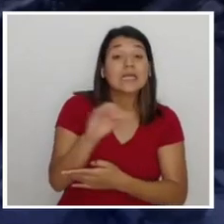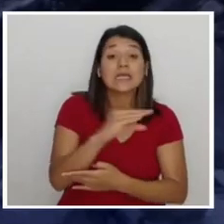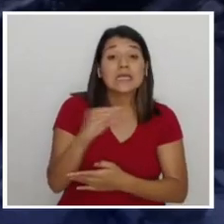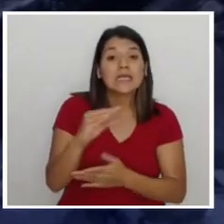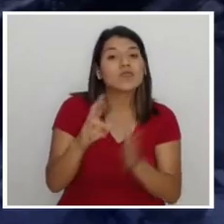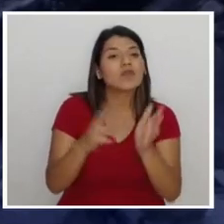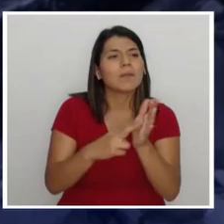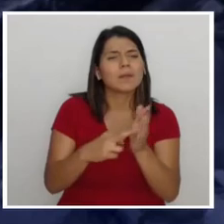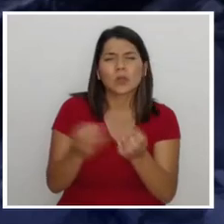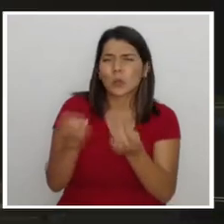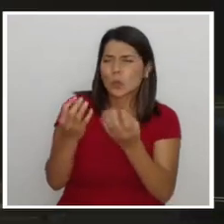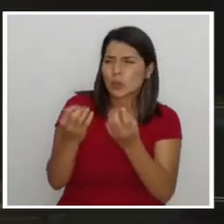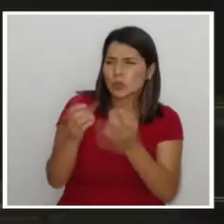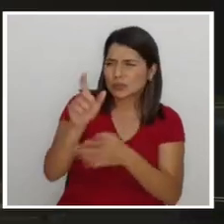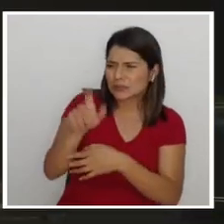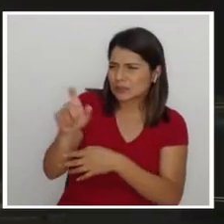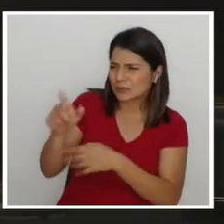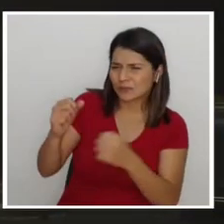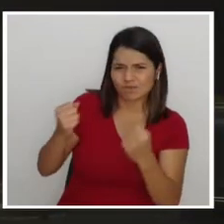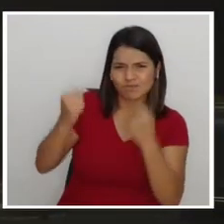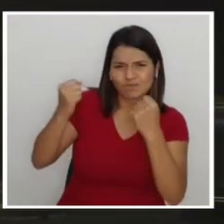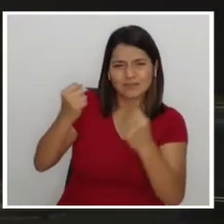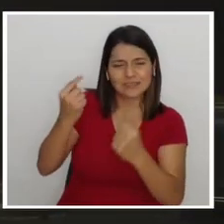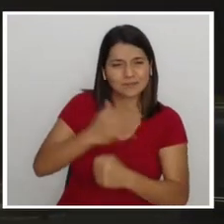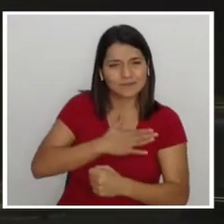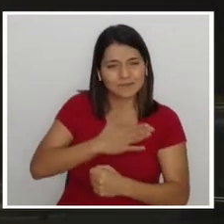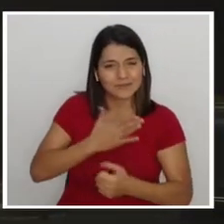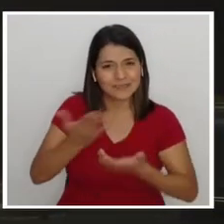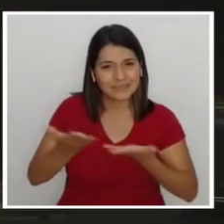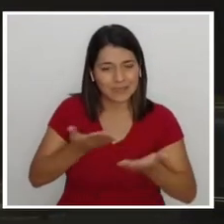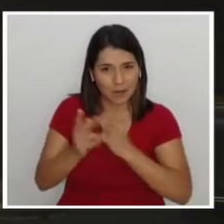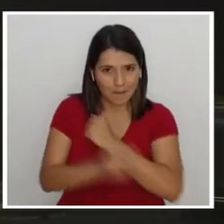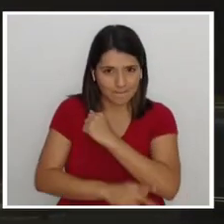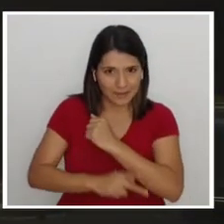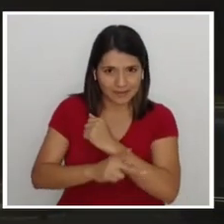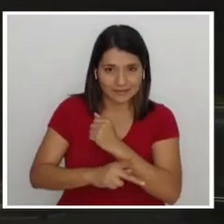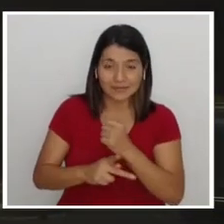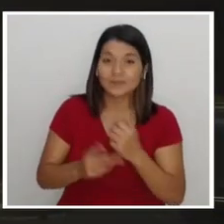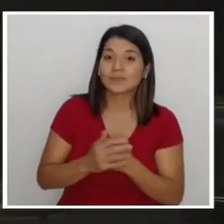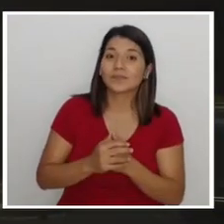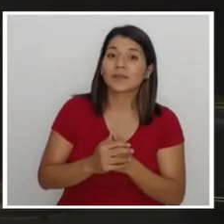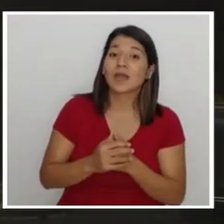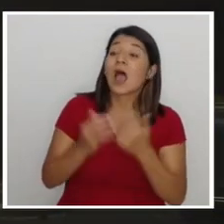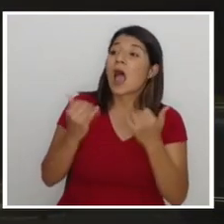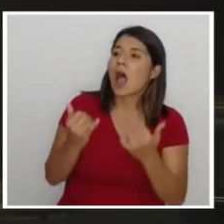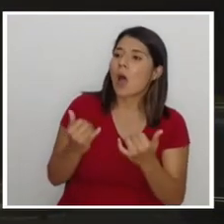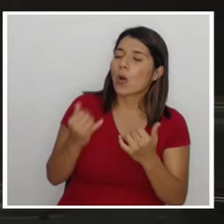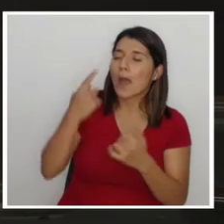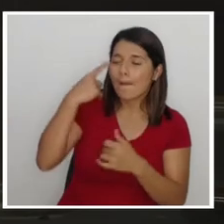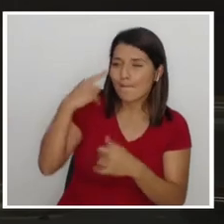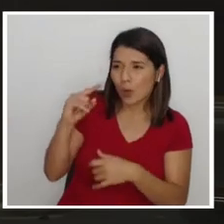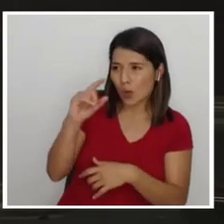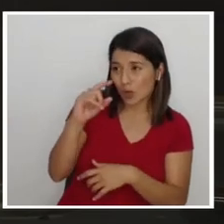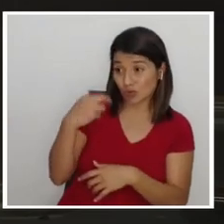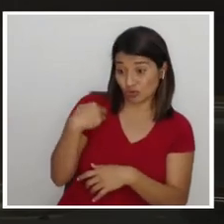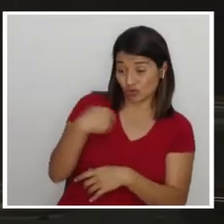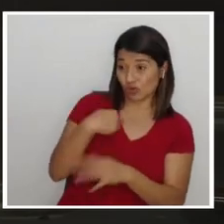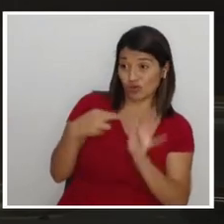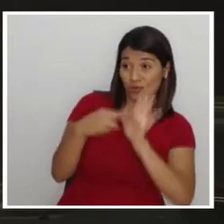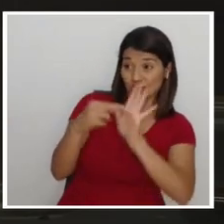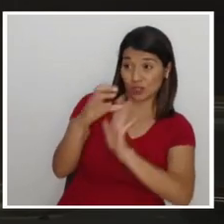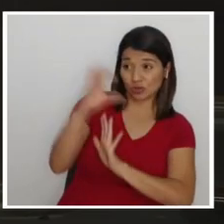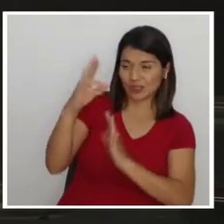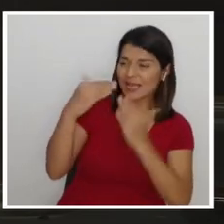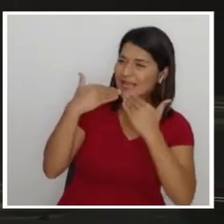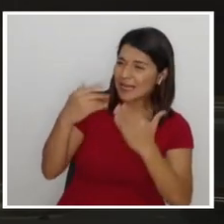heroínas dispuestos siempre a servir al país. Estamos en el tiempo. De parte de Costa Rica, muchas gracias por todo ese trabajo, por todas esas vidas que han salvado.